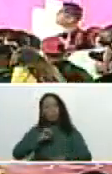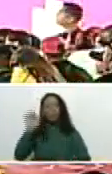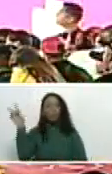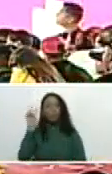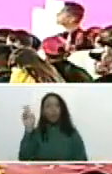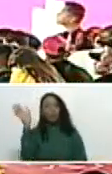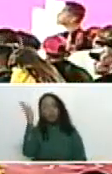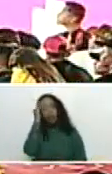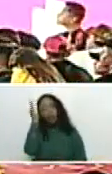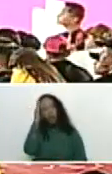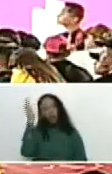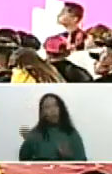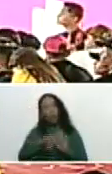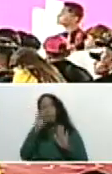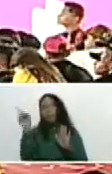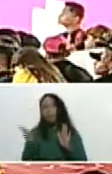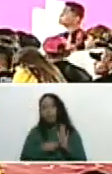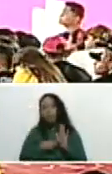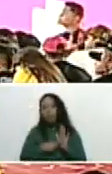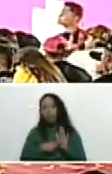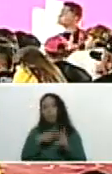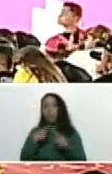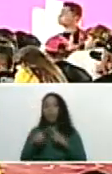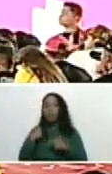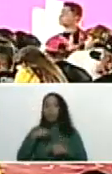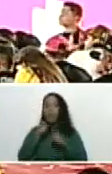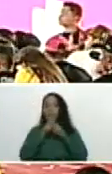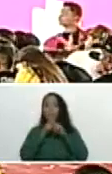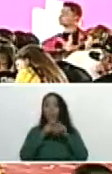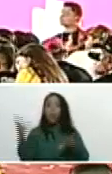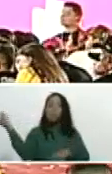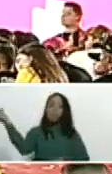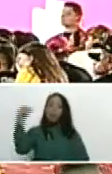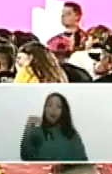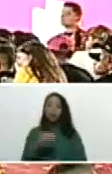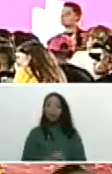lo sabe. Pero tenemos que multiplicarlo mucho más.